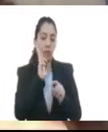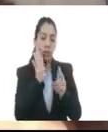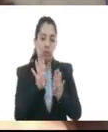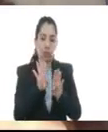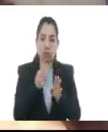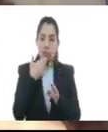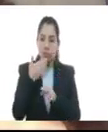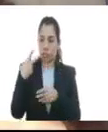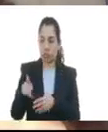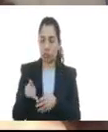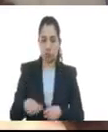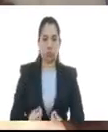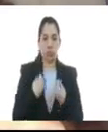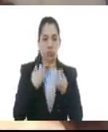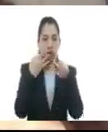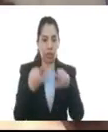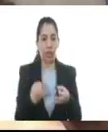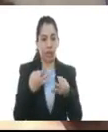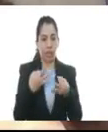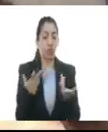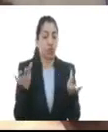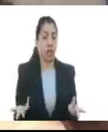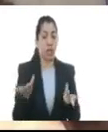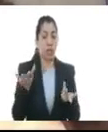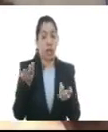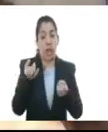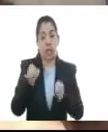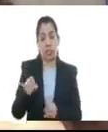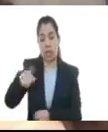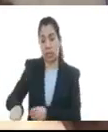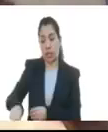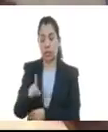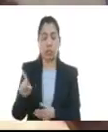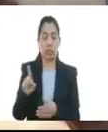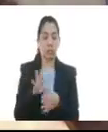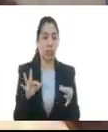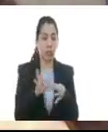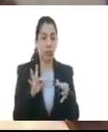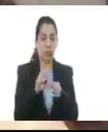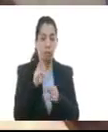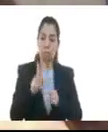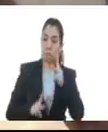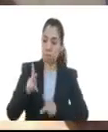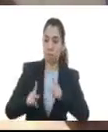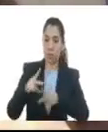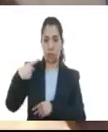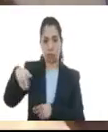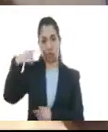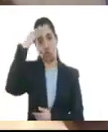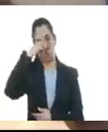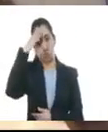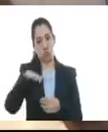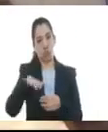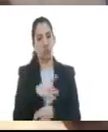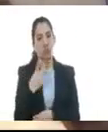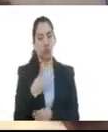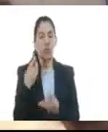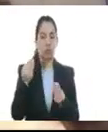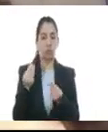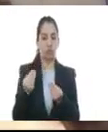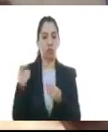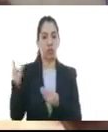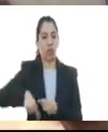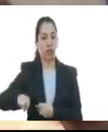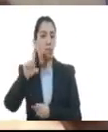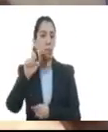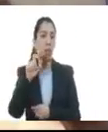fue como ellas me platicaron sus experiencias, porque además muchas de ellas estuvieron pues más de 20 años